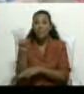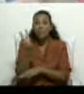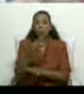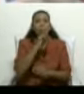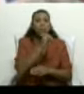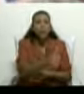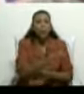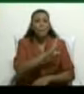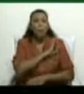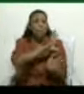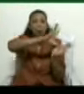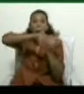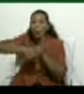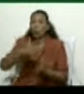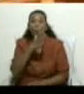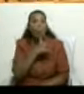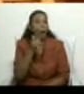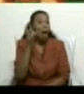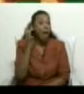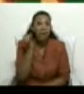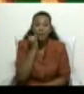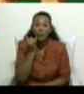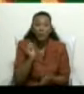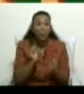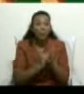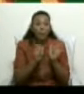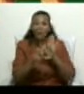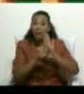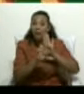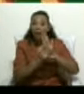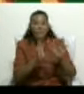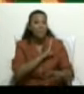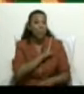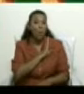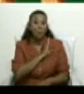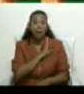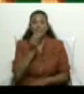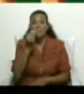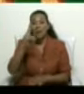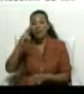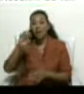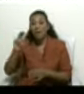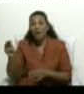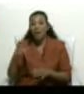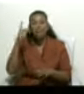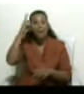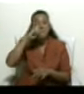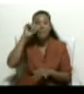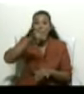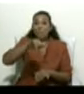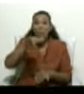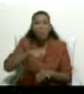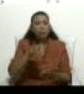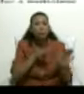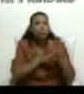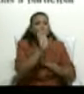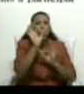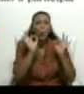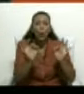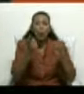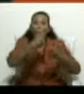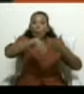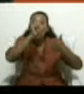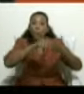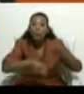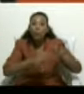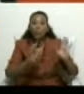la apropiación de manera ilegal de la empresa Monómeros, propiedad de Pekiven. Ese mismo año se difunde un contrato